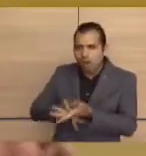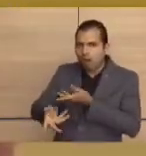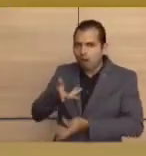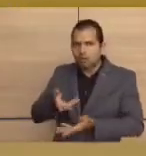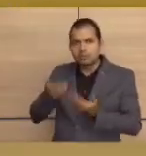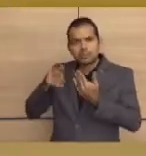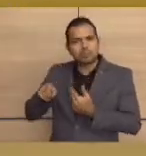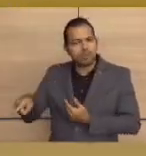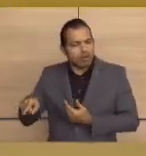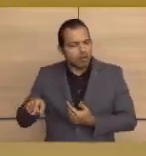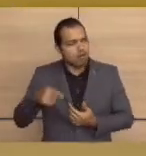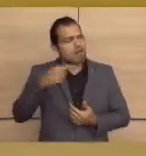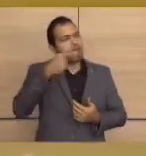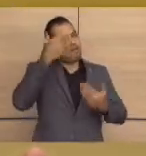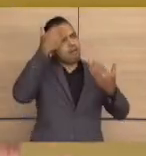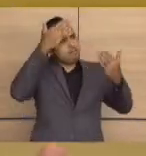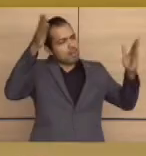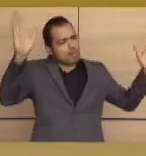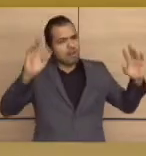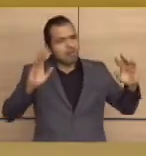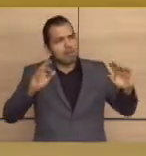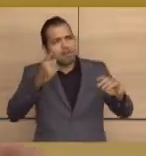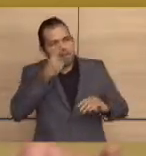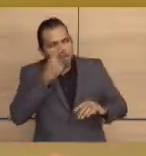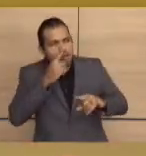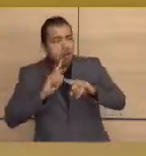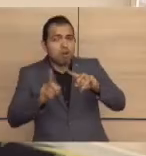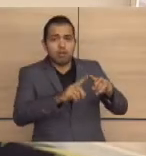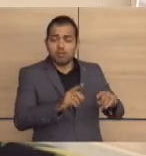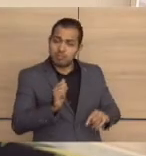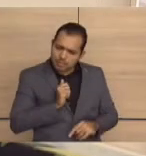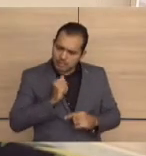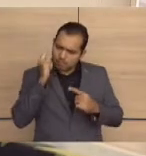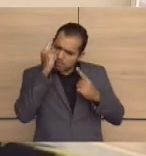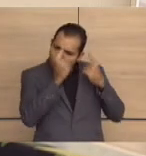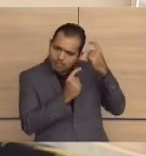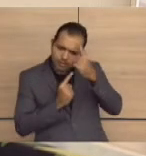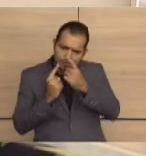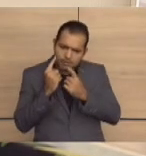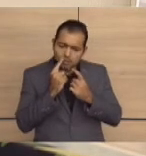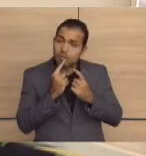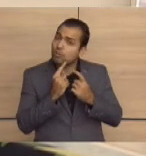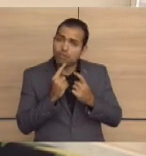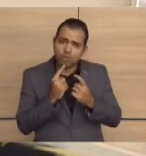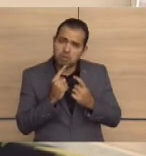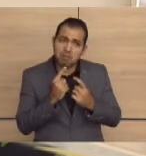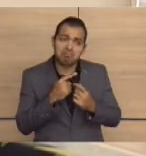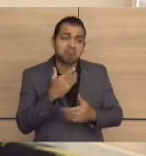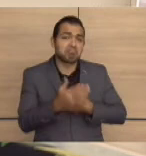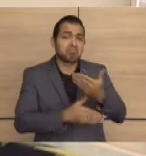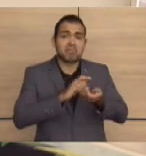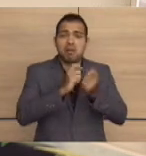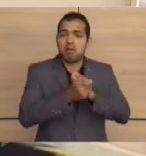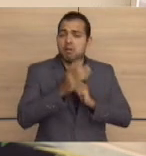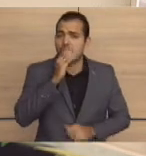intentar explorar otras cosas, ¿no? Si nosotros no nos cuestionamos, nada va a pasar, pero peor aún, si nuestras respuestas no